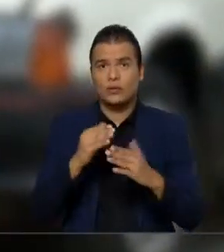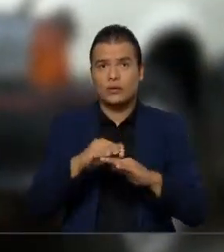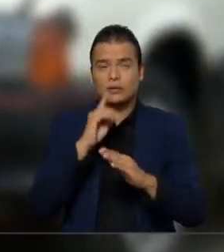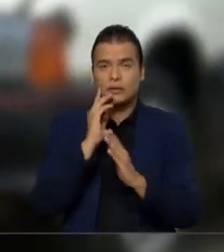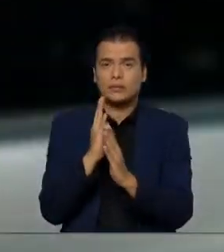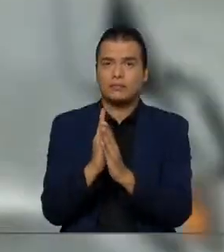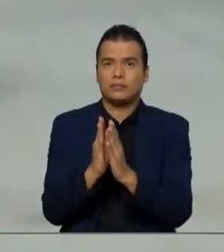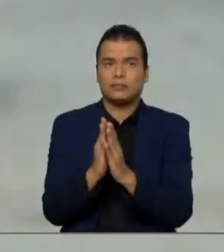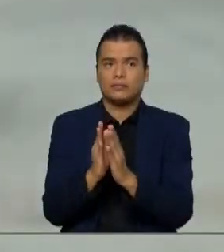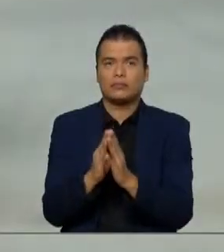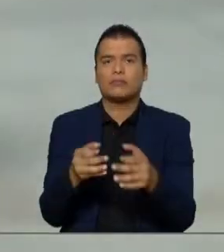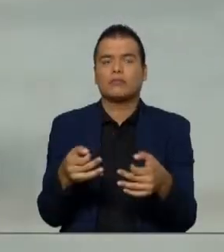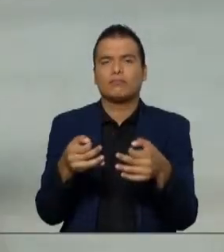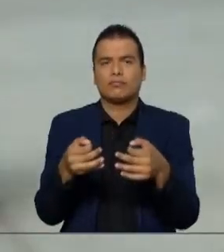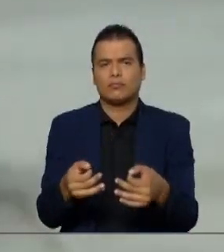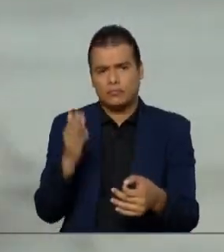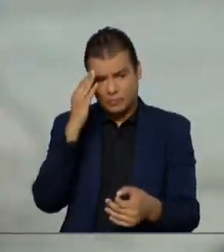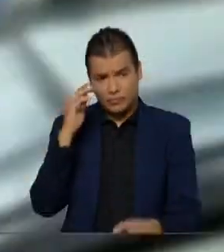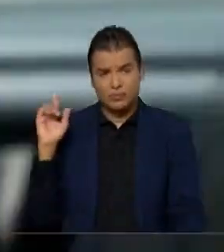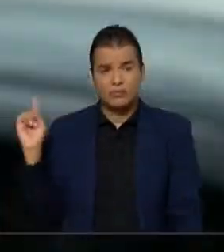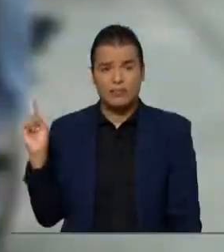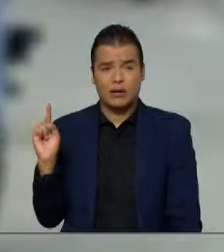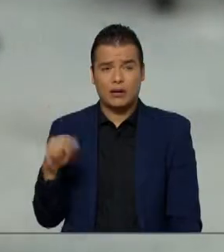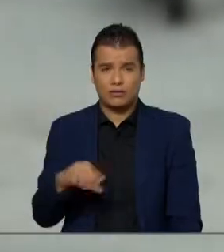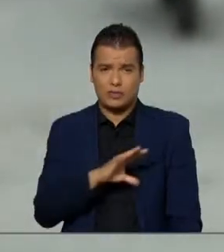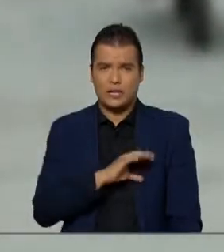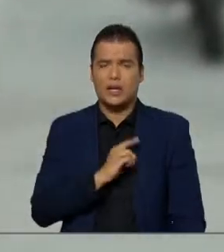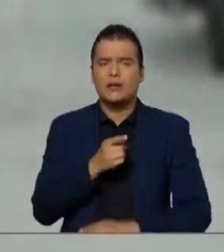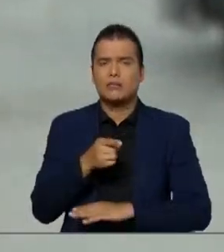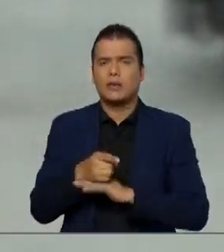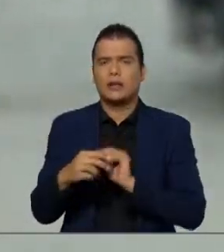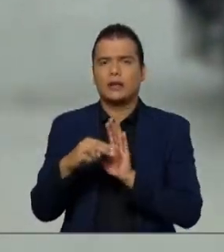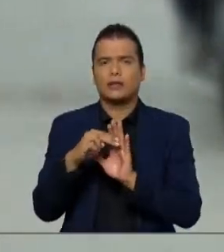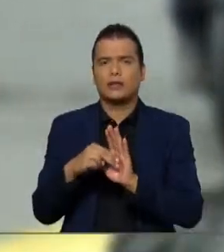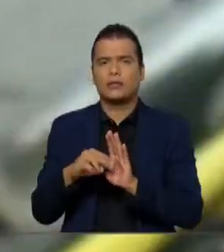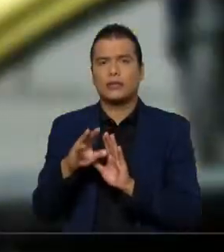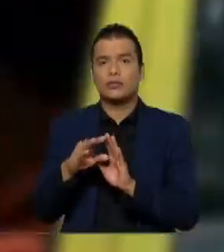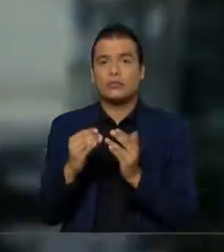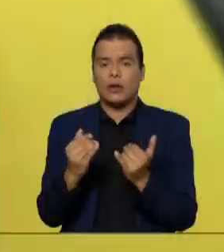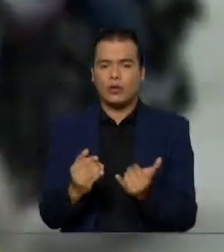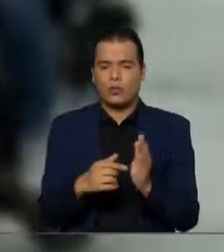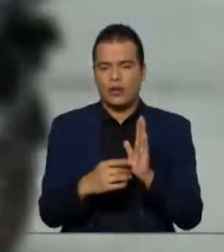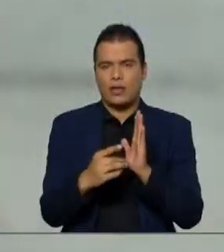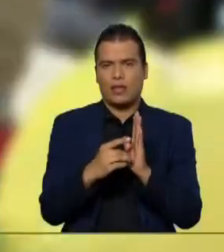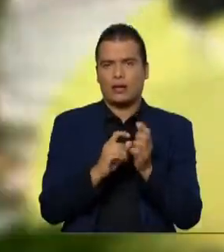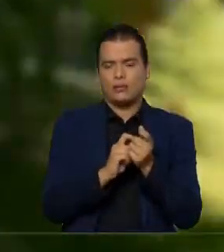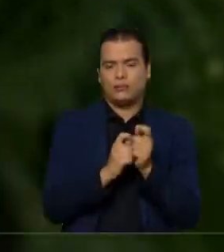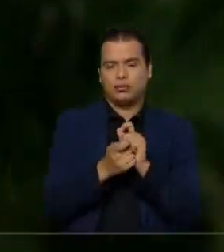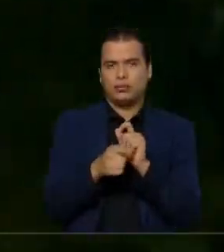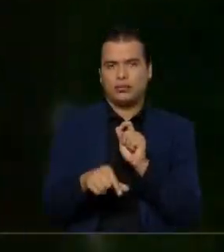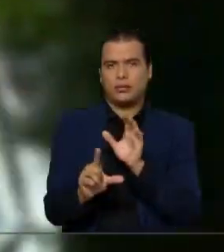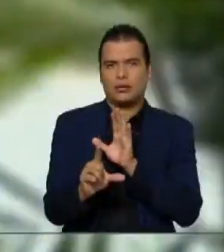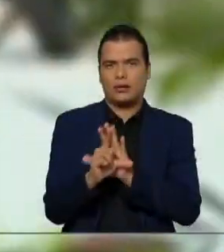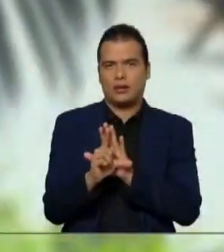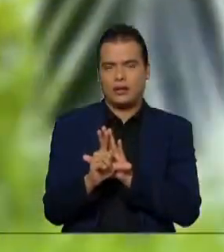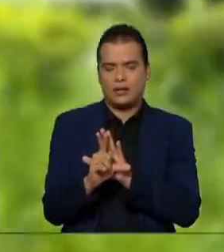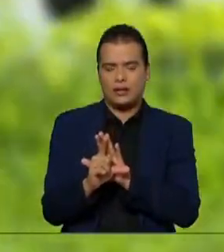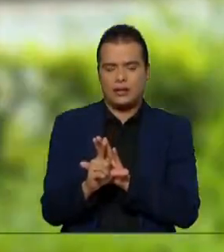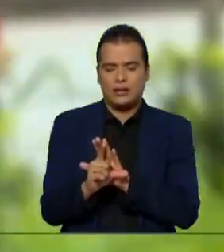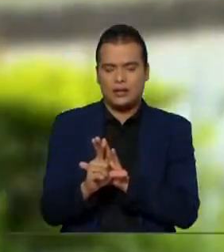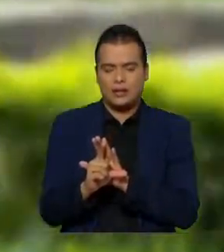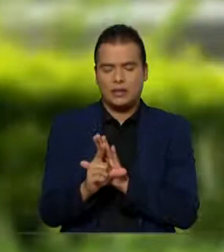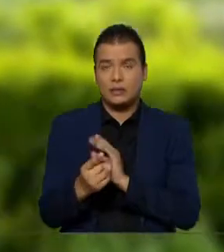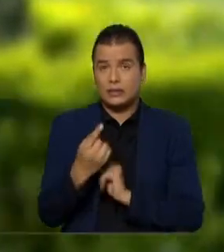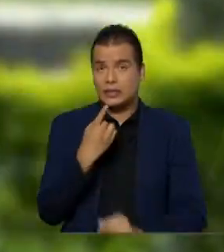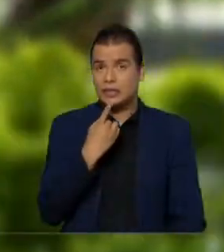que esta medida lleva muchos años vigente. Lo que hizo fue hacerle una modificación a través del decreto 615, como tú lo dices,